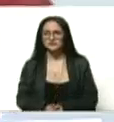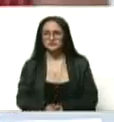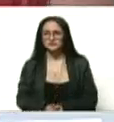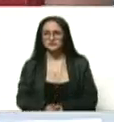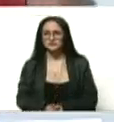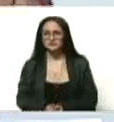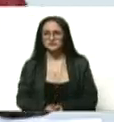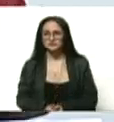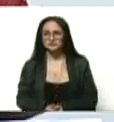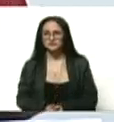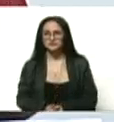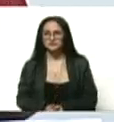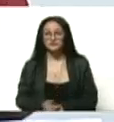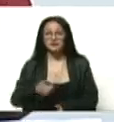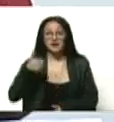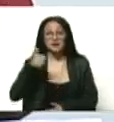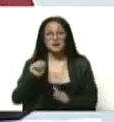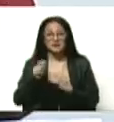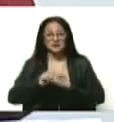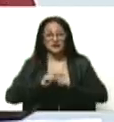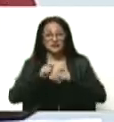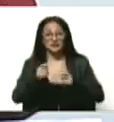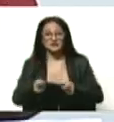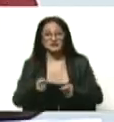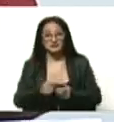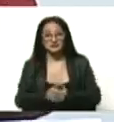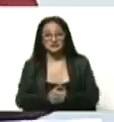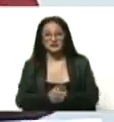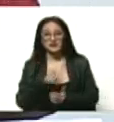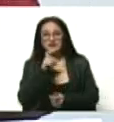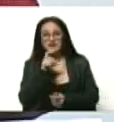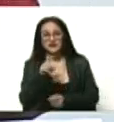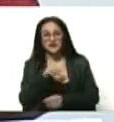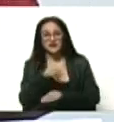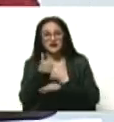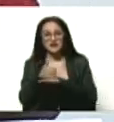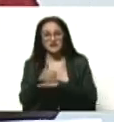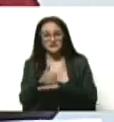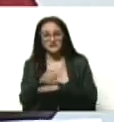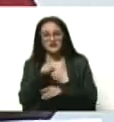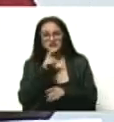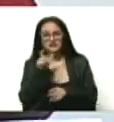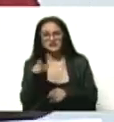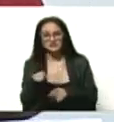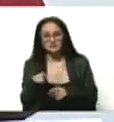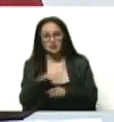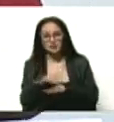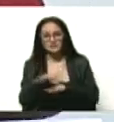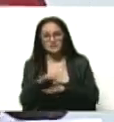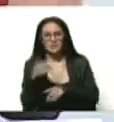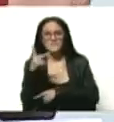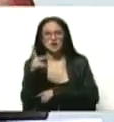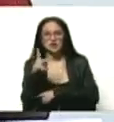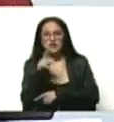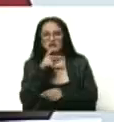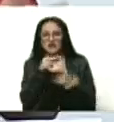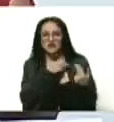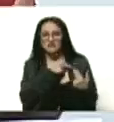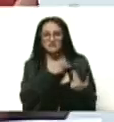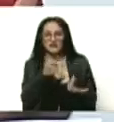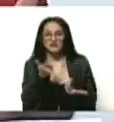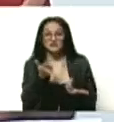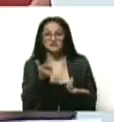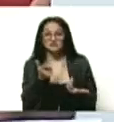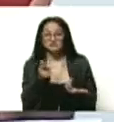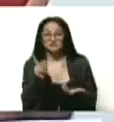Y desde arriba entonces comienzan a designar quién es el jefe parroquial, quién es el jefe municipal. No sé si llegan a las calles, a